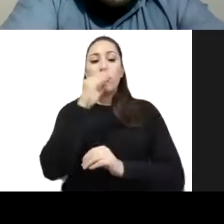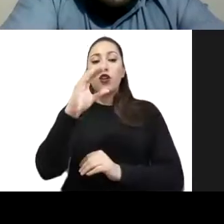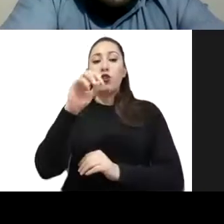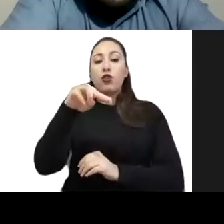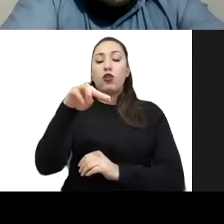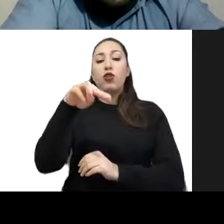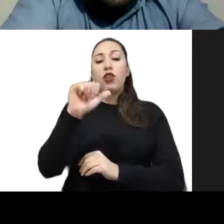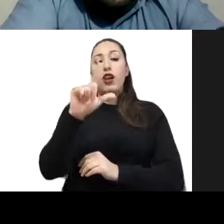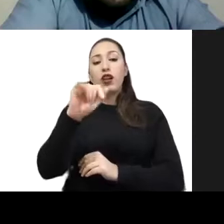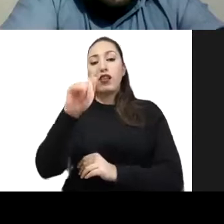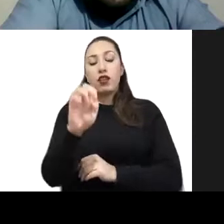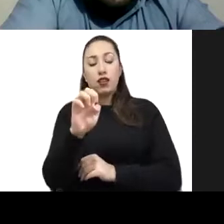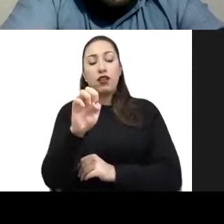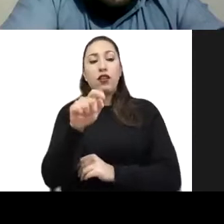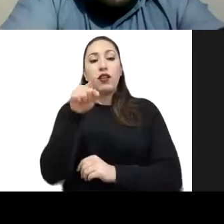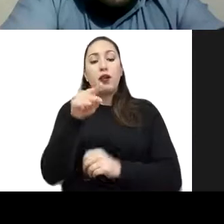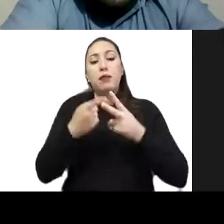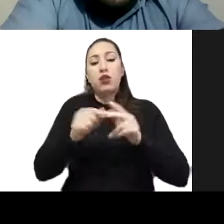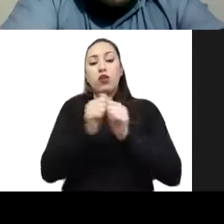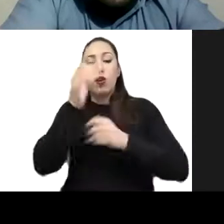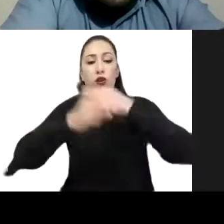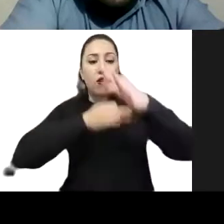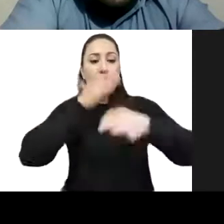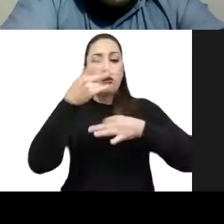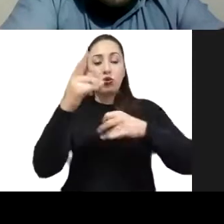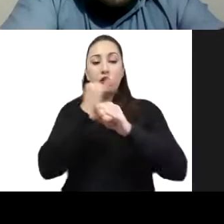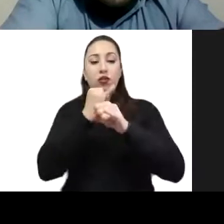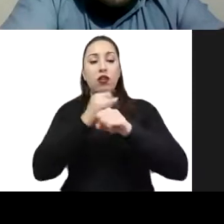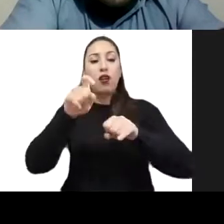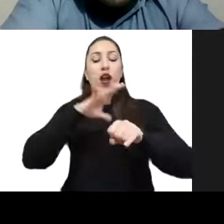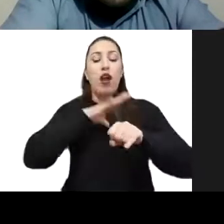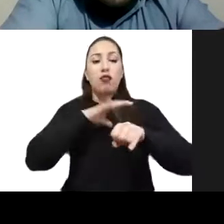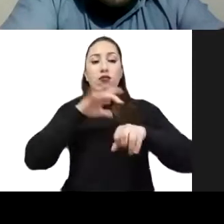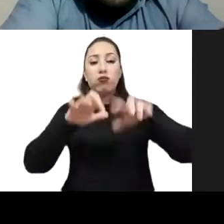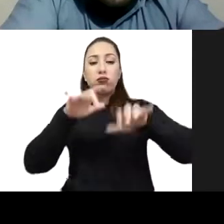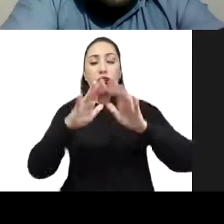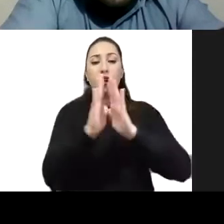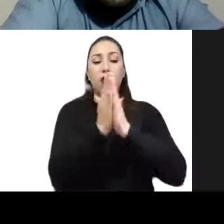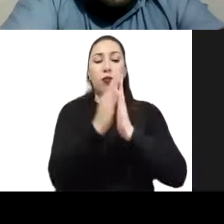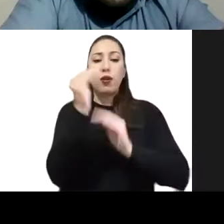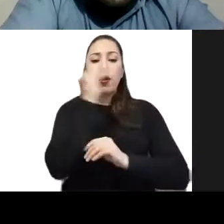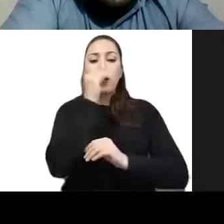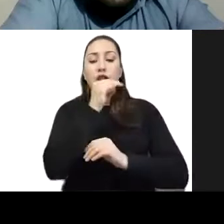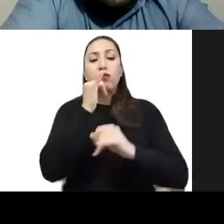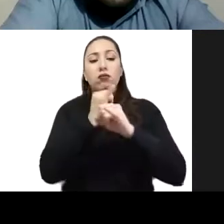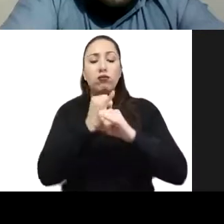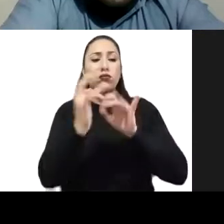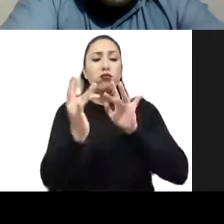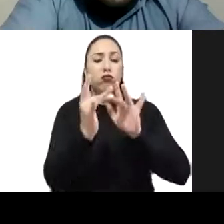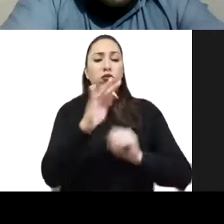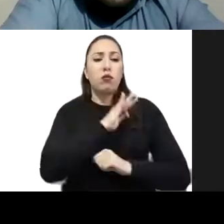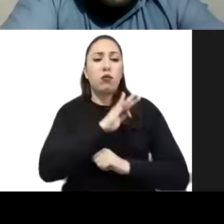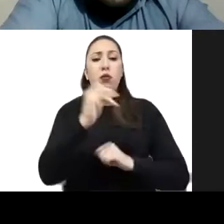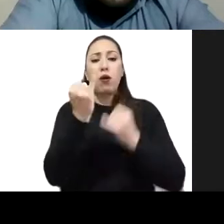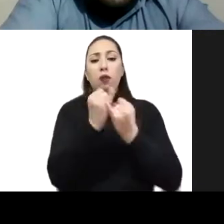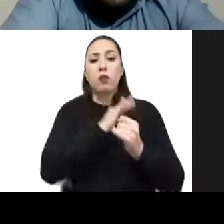una campaña de difusión de su portal a fin de dar a conocer los libros de texto gratuito de todos los niveles de forma virtual, así como habilitar su descarga para el